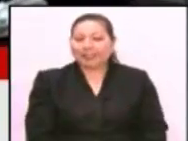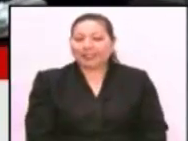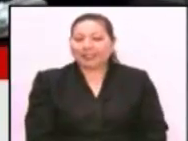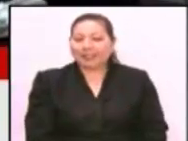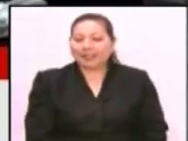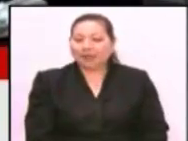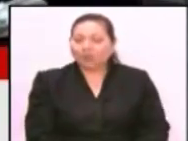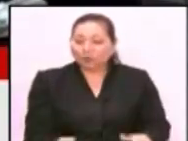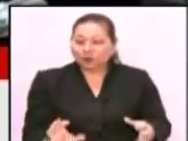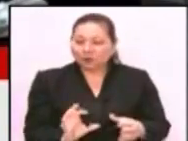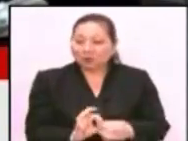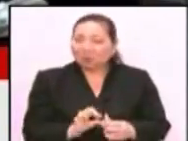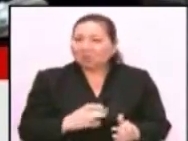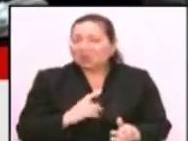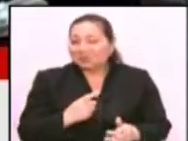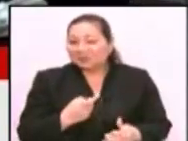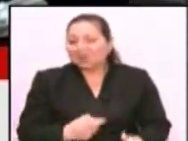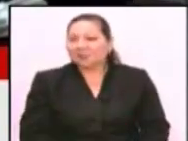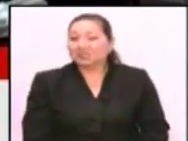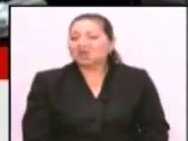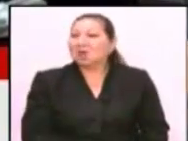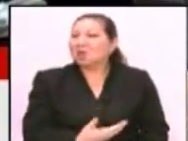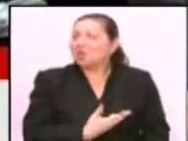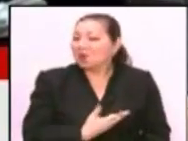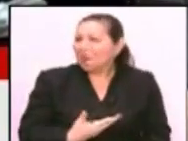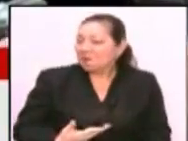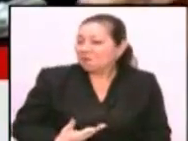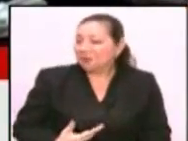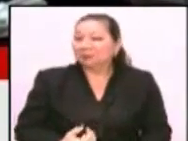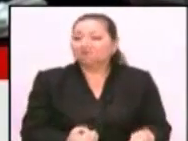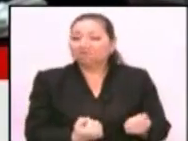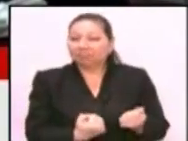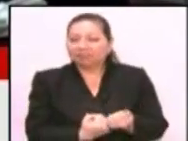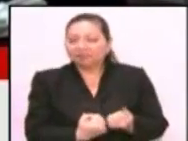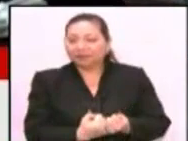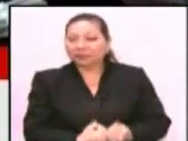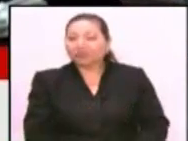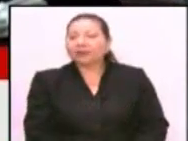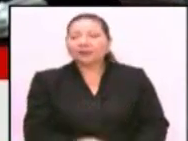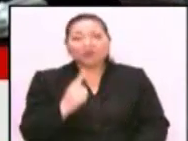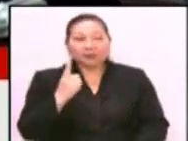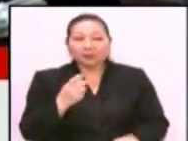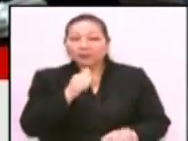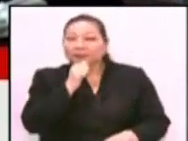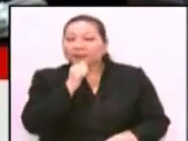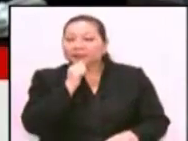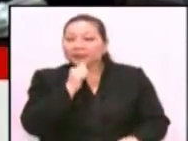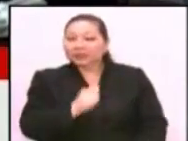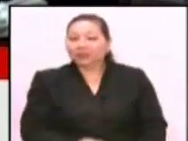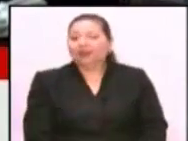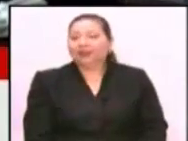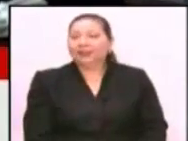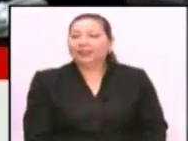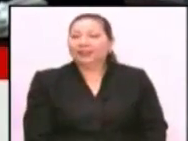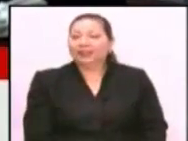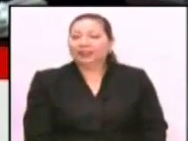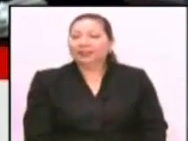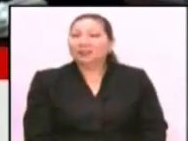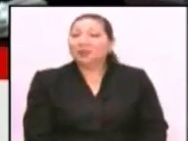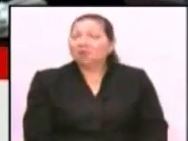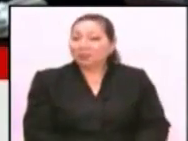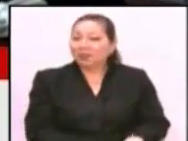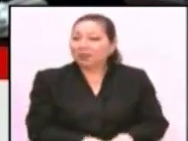con socios que pueden ser gobierno, cooperación, fundaciones privadas, ¿cierto? Y